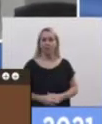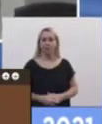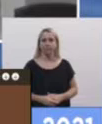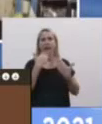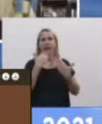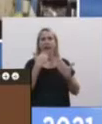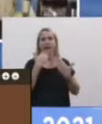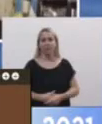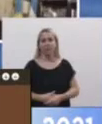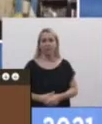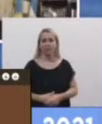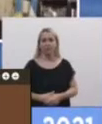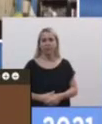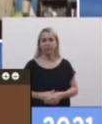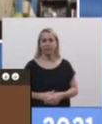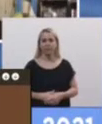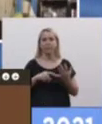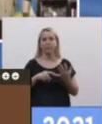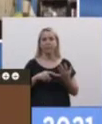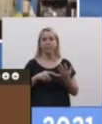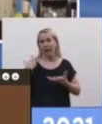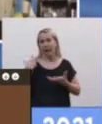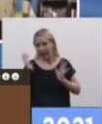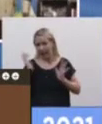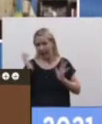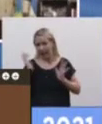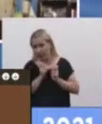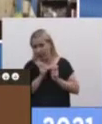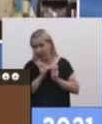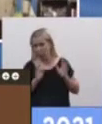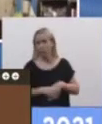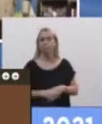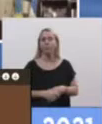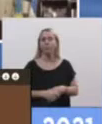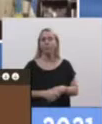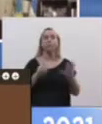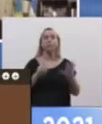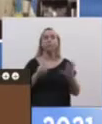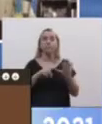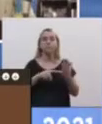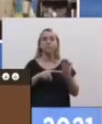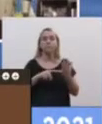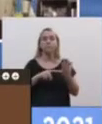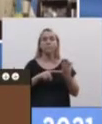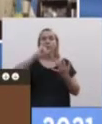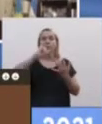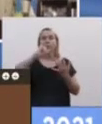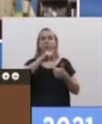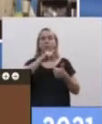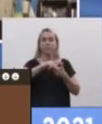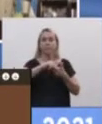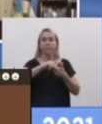dos objeciones básicamente, que el aumento del gasto era un poquito más de lo que le parecía bueno para el largo plazo.